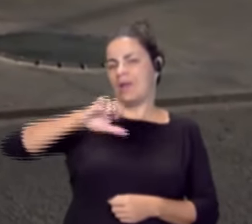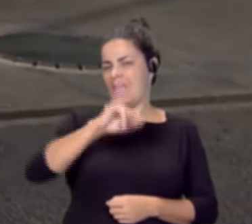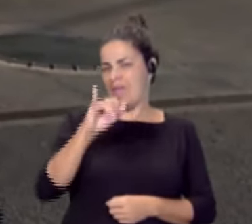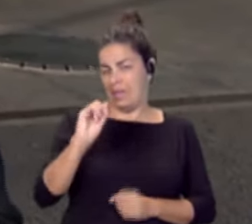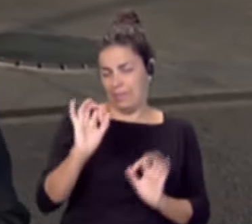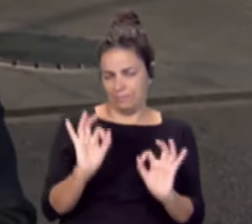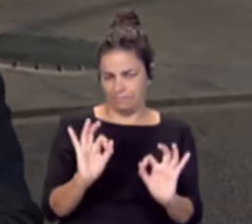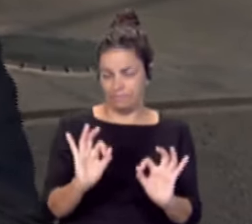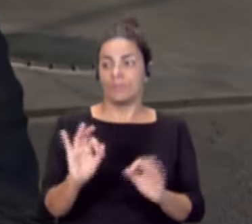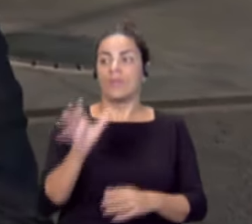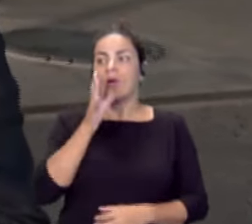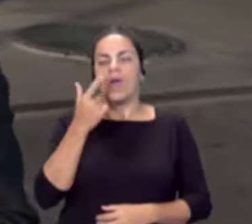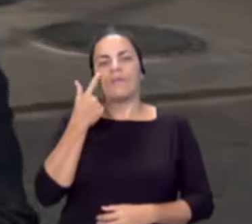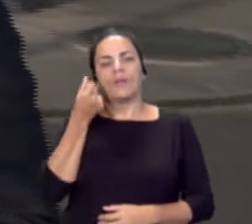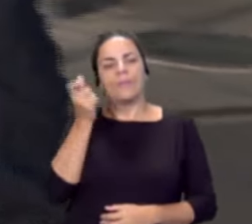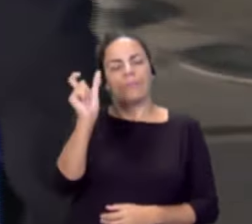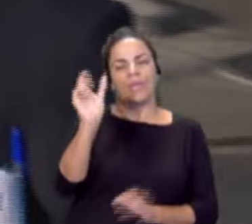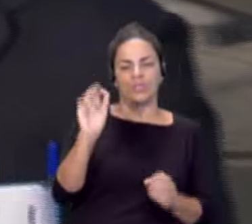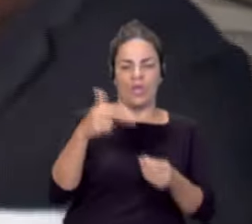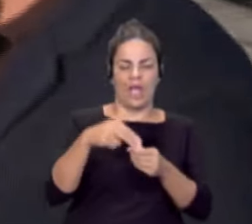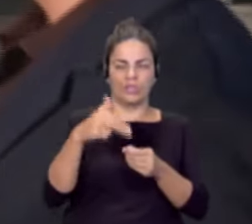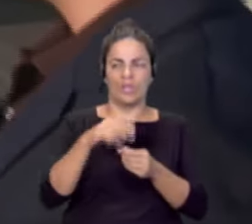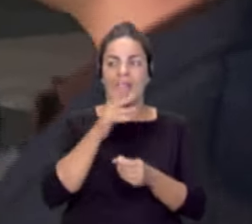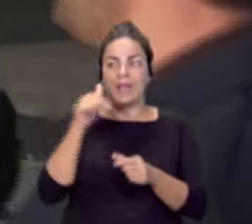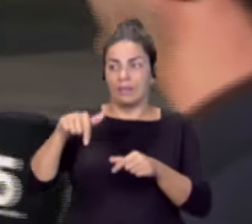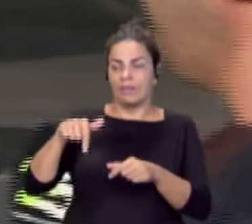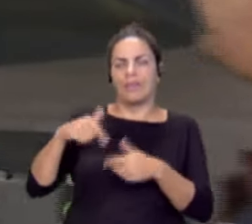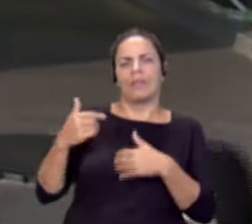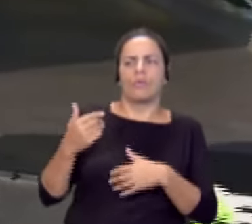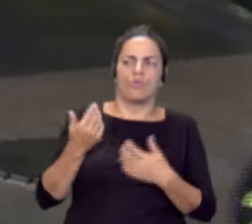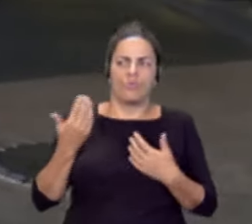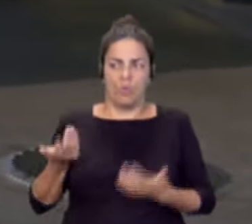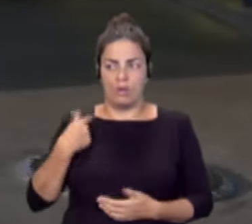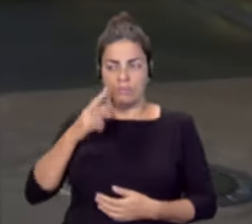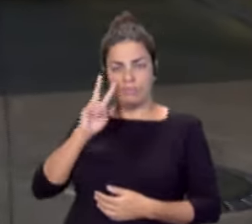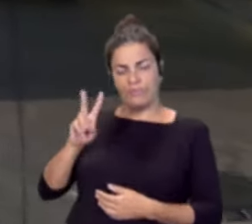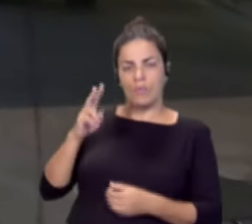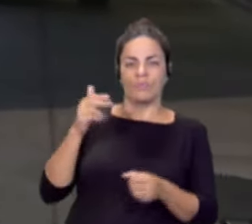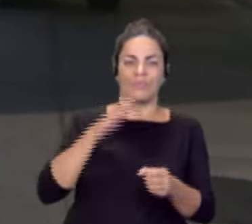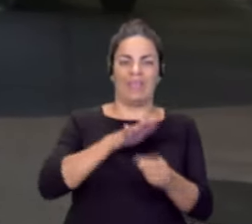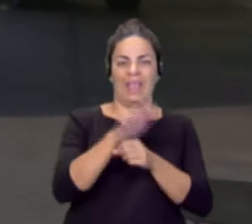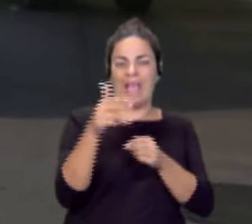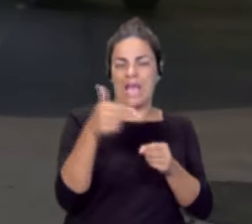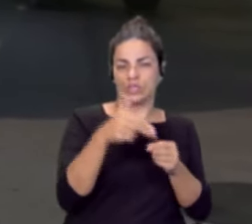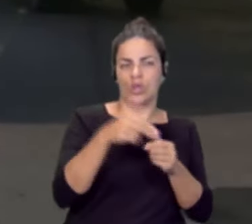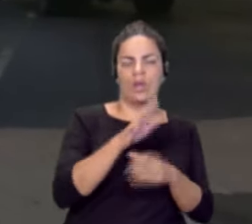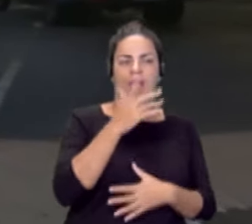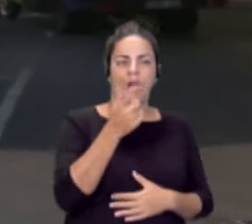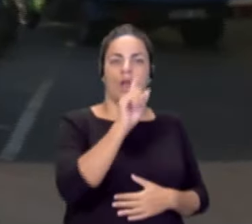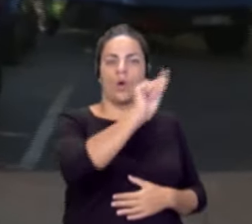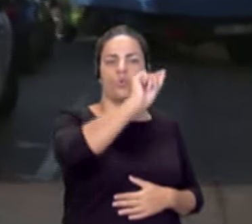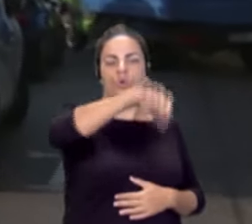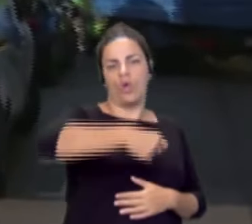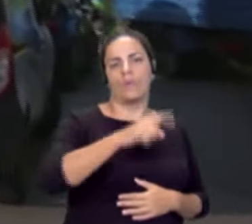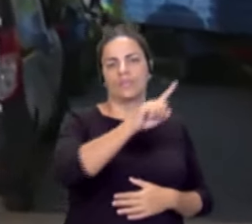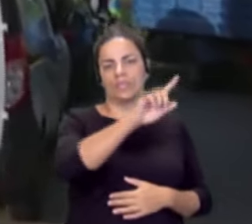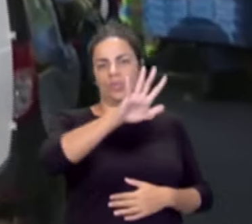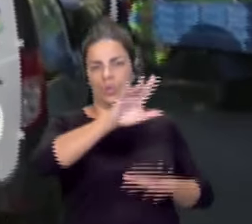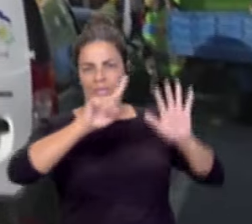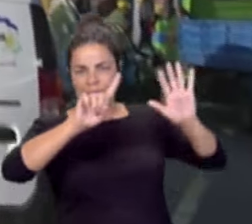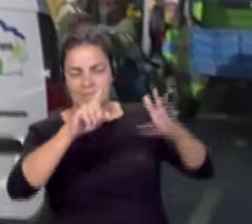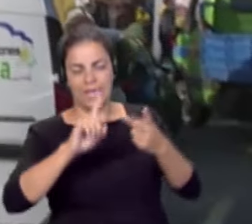a esta hora el precio del combustible que tenemos en esta gasolinera. Lo están viendo, el gasoil a esta hora está a 1,156, también